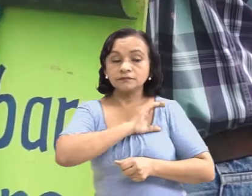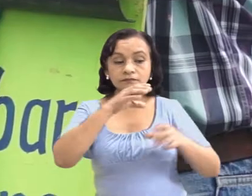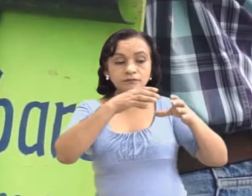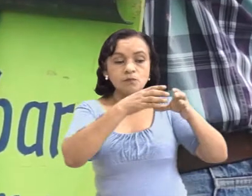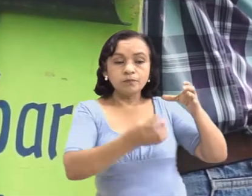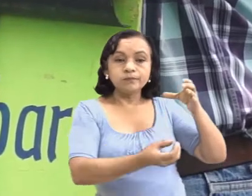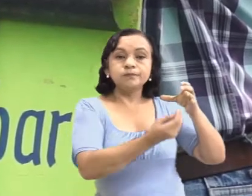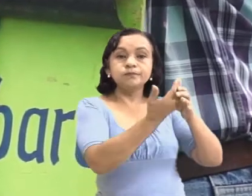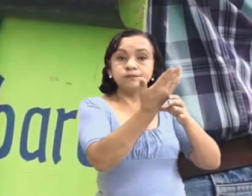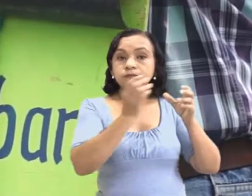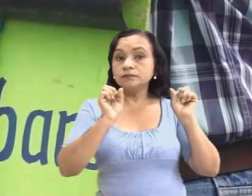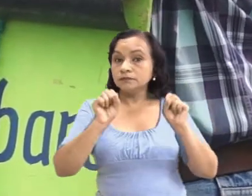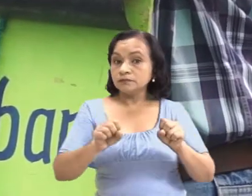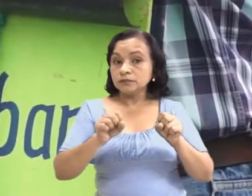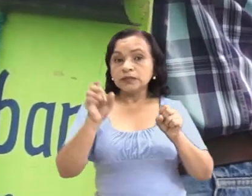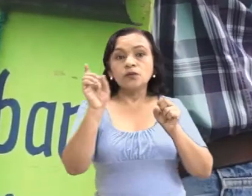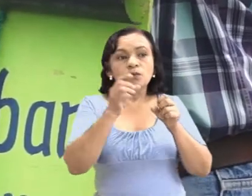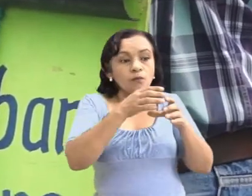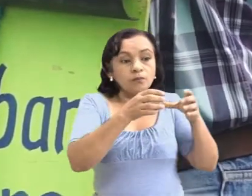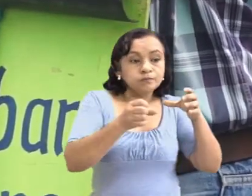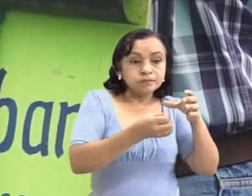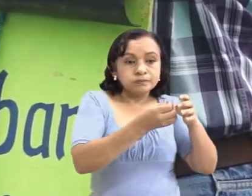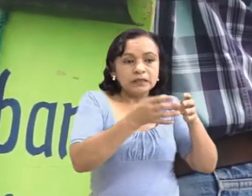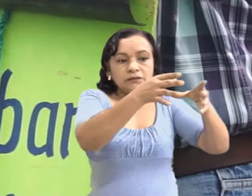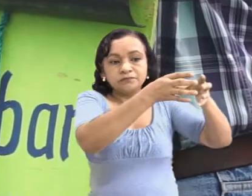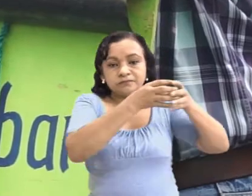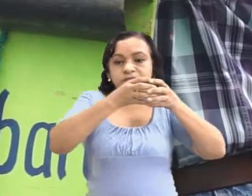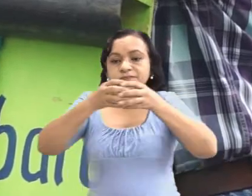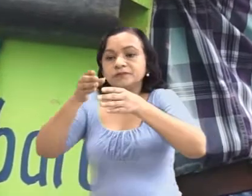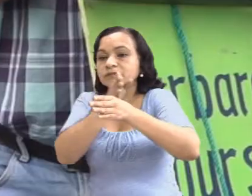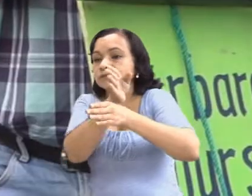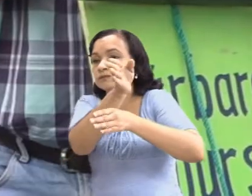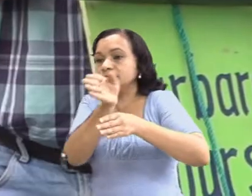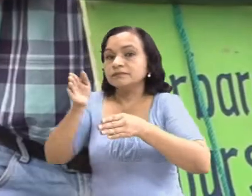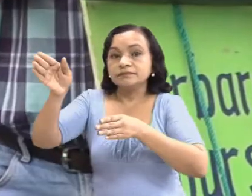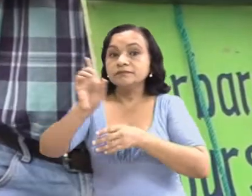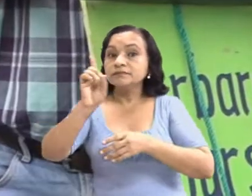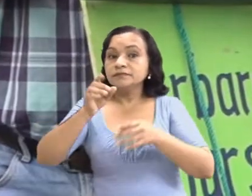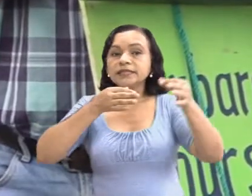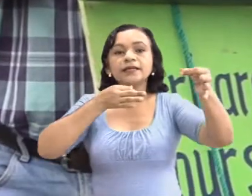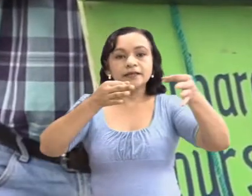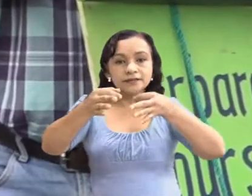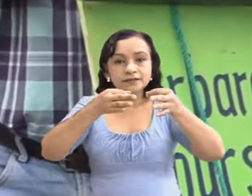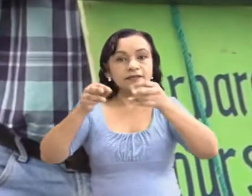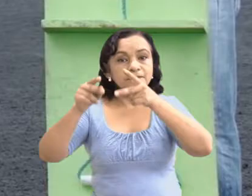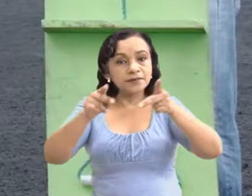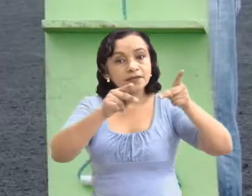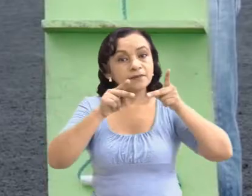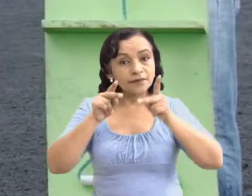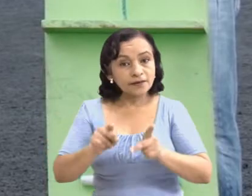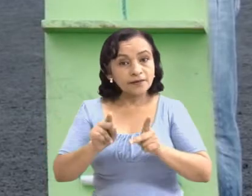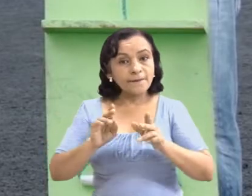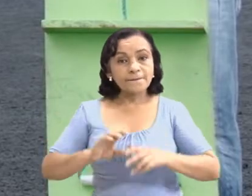volcán, las posibles rutas de evacuación y también le aclaramos a ellos